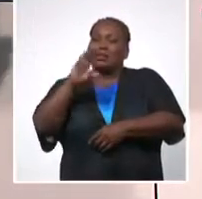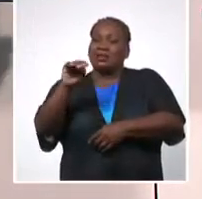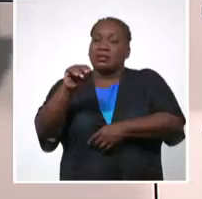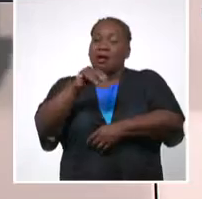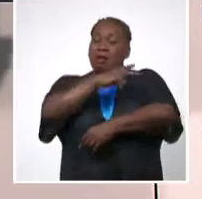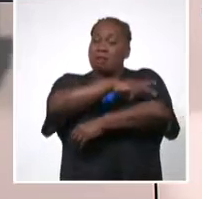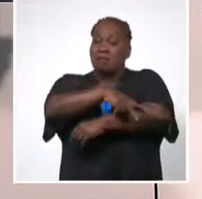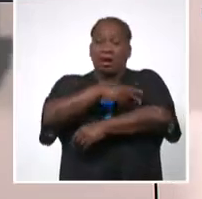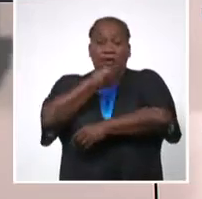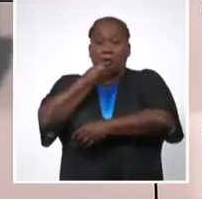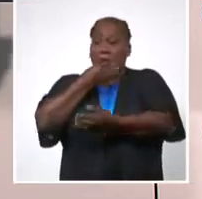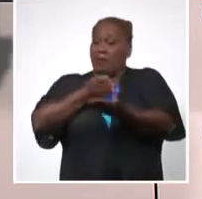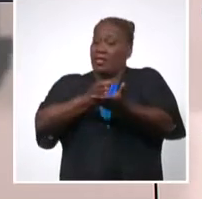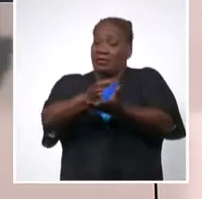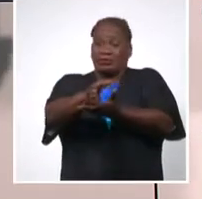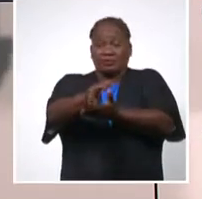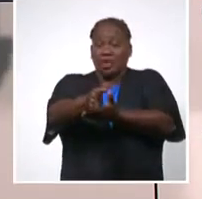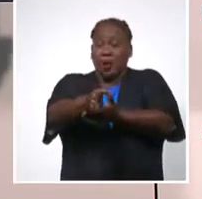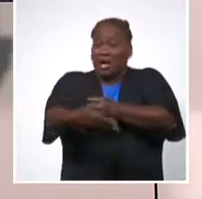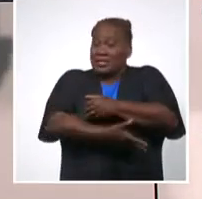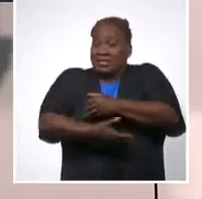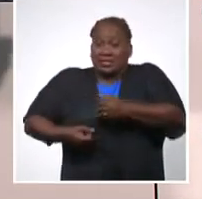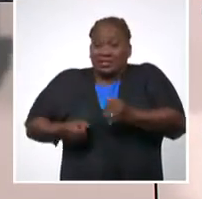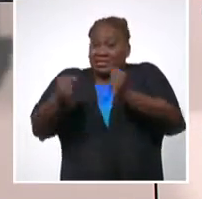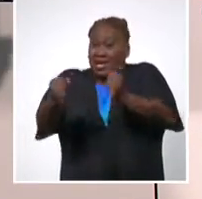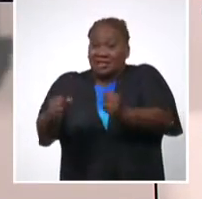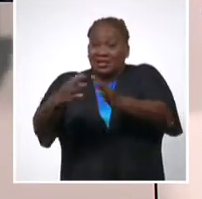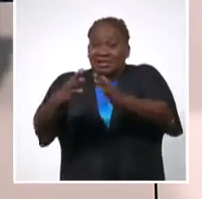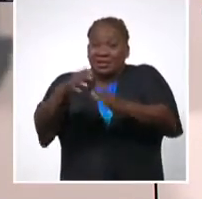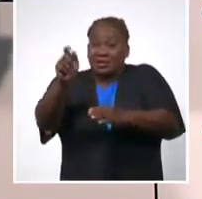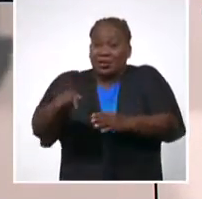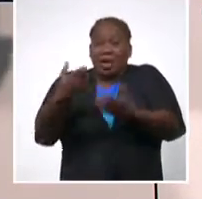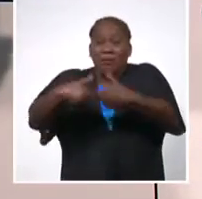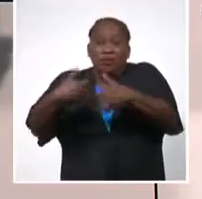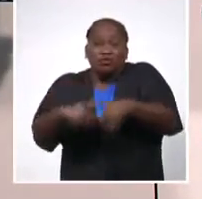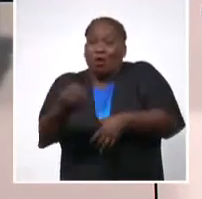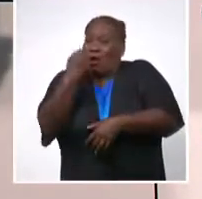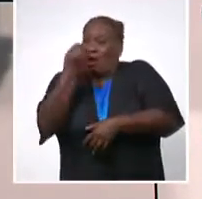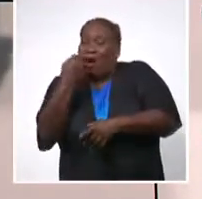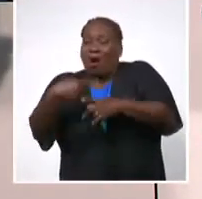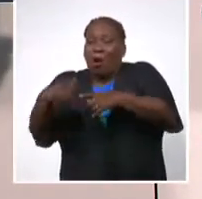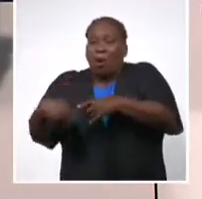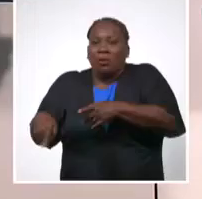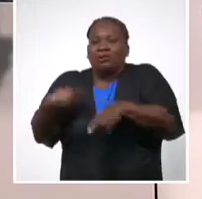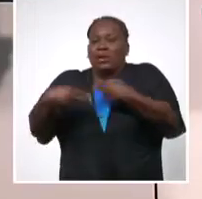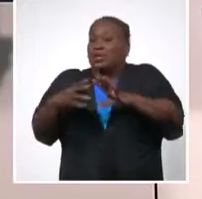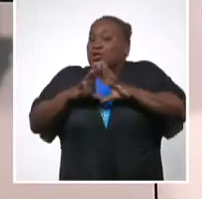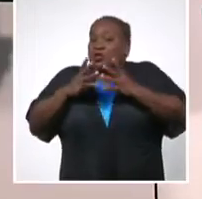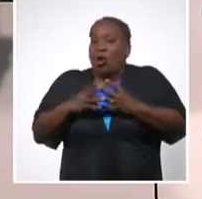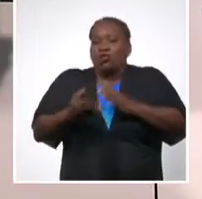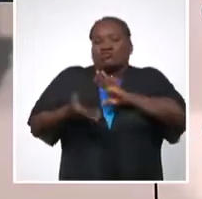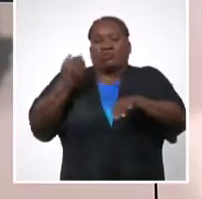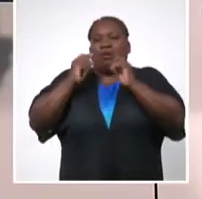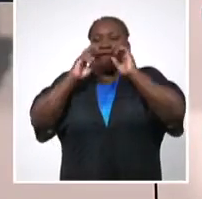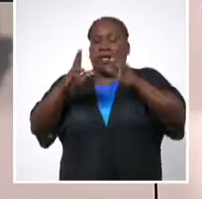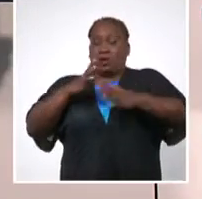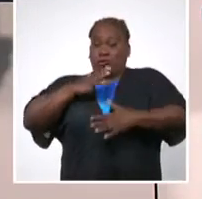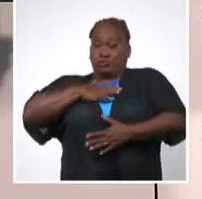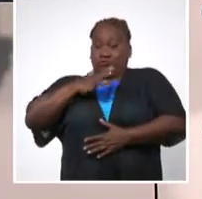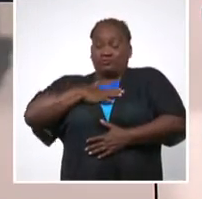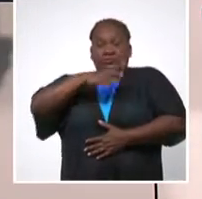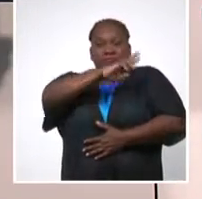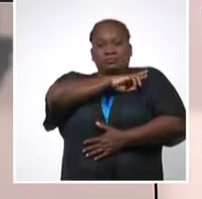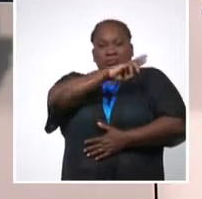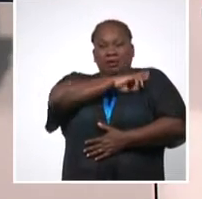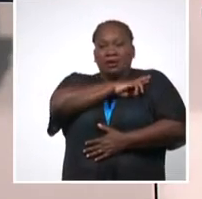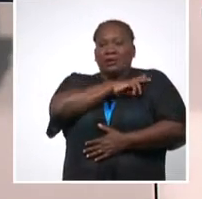puede sostener esto por más tiempo, que ha hecho lo posible y lo imposible por mantenernos a salvo. Nos toca a usted y